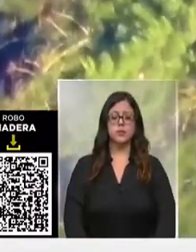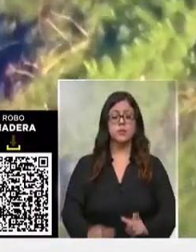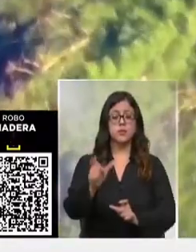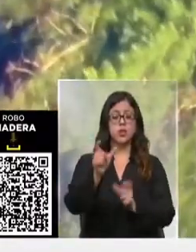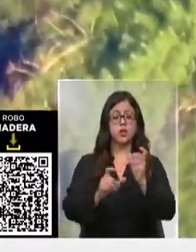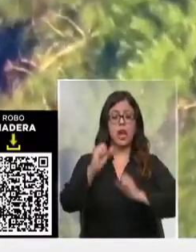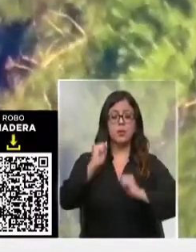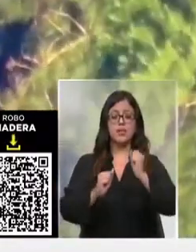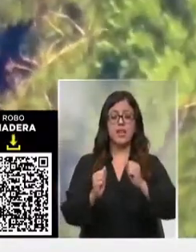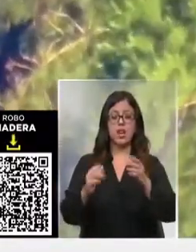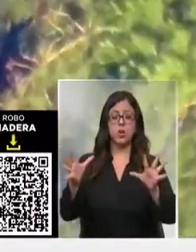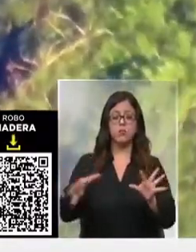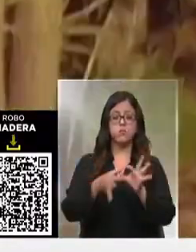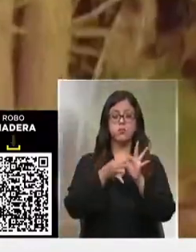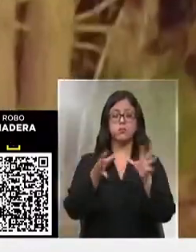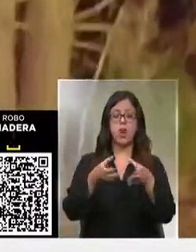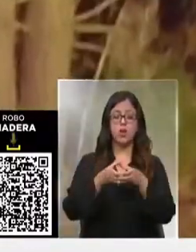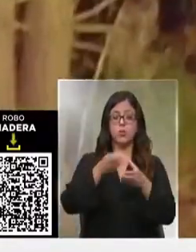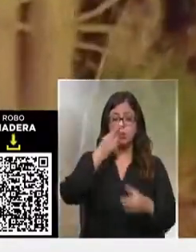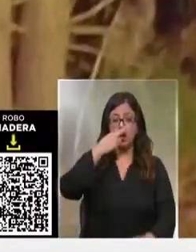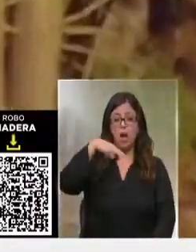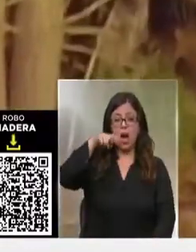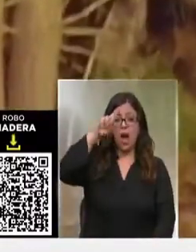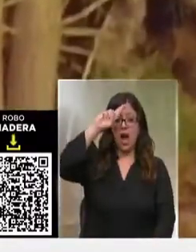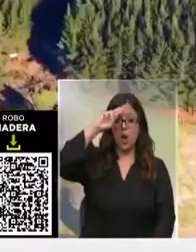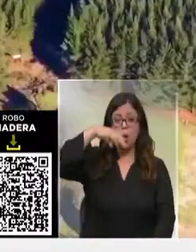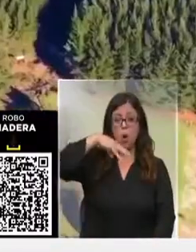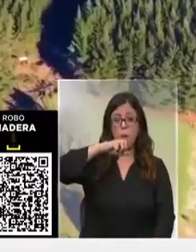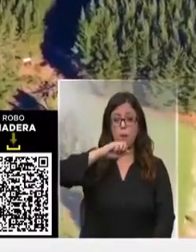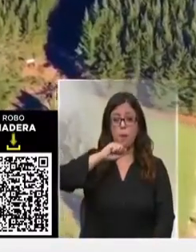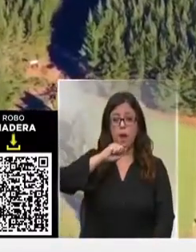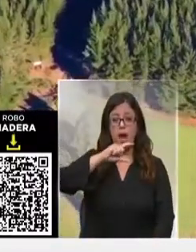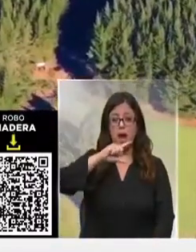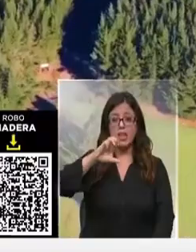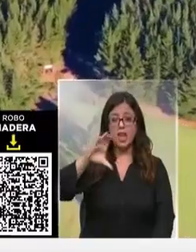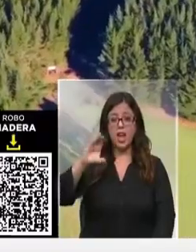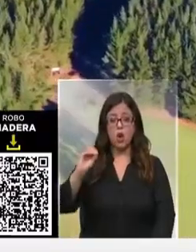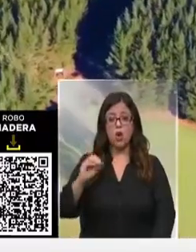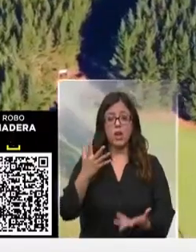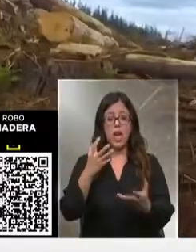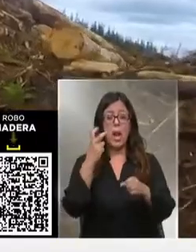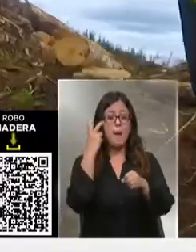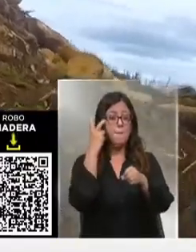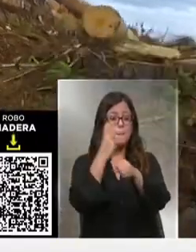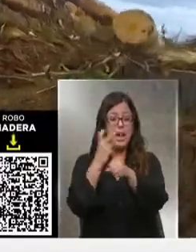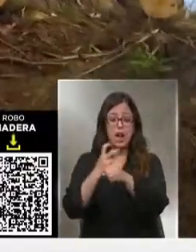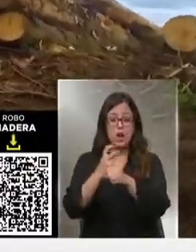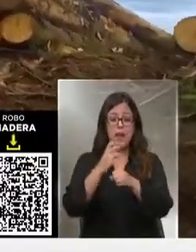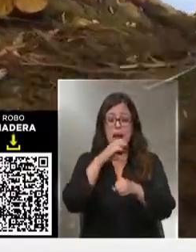Empresarios asociados a la coordinadora Arauco Malleco para robar fundos y su madera.